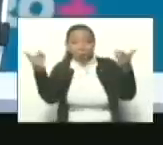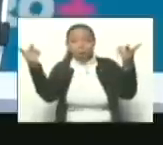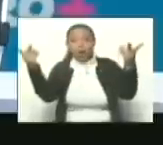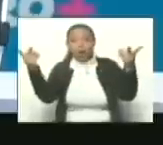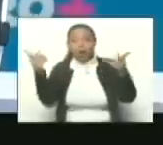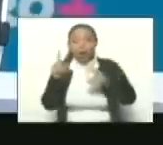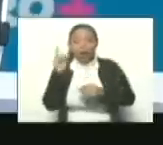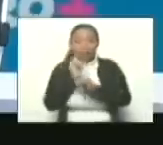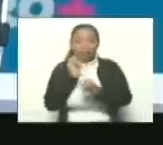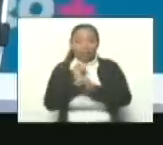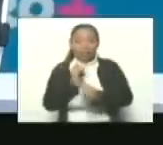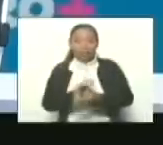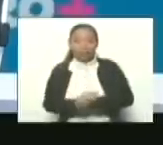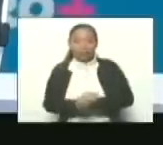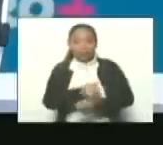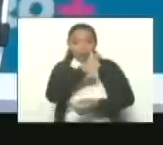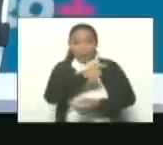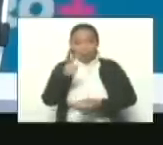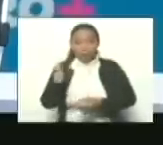gente